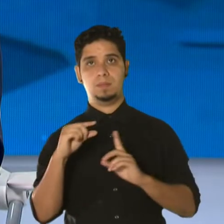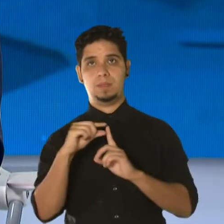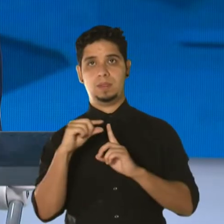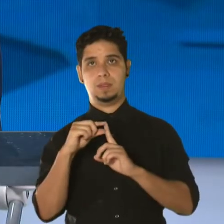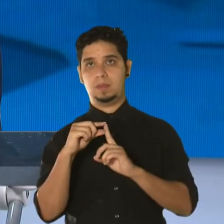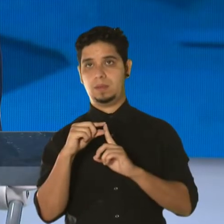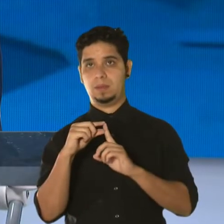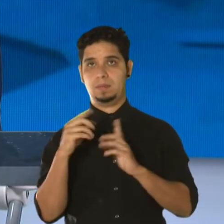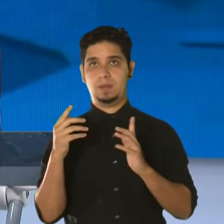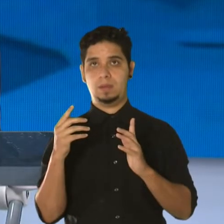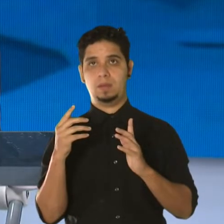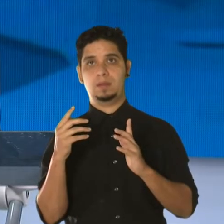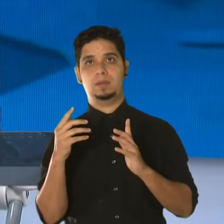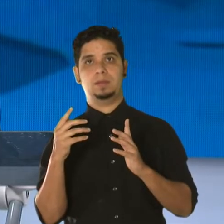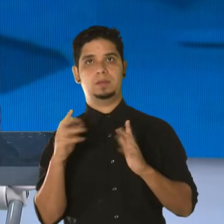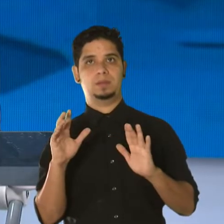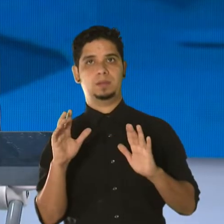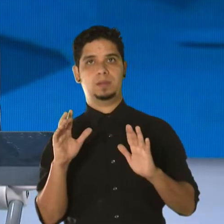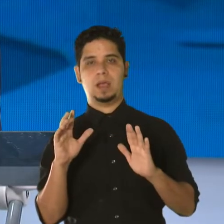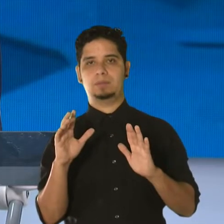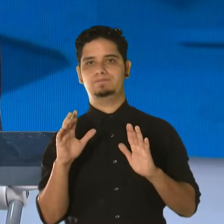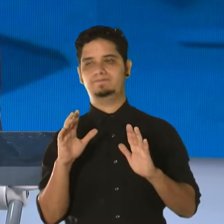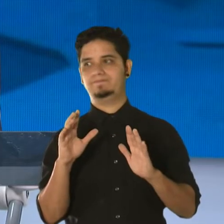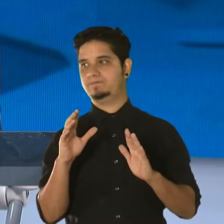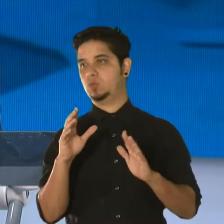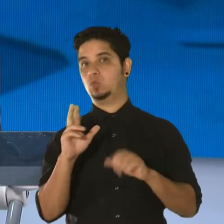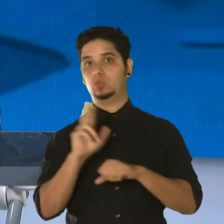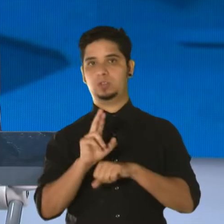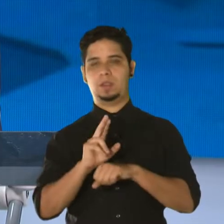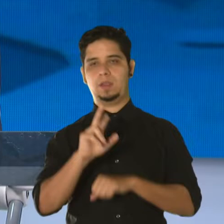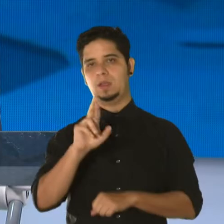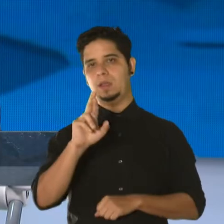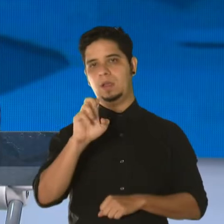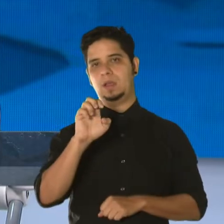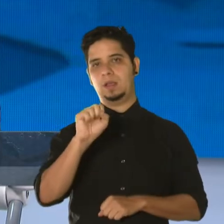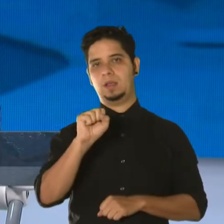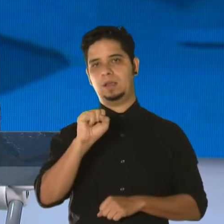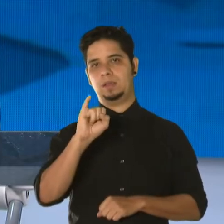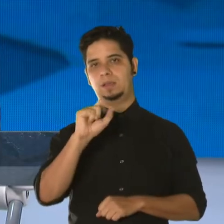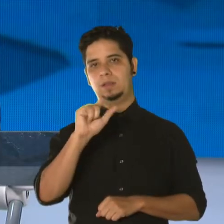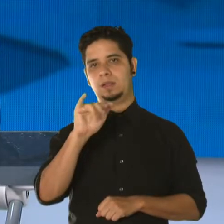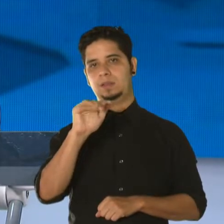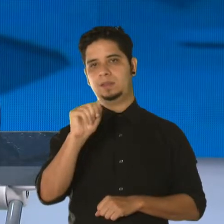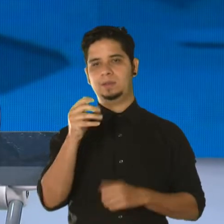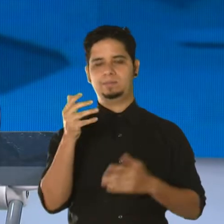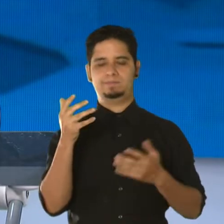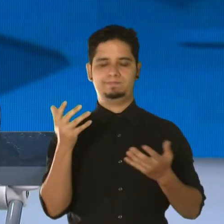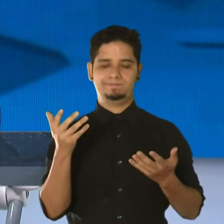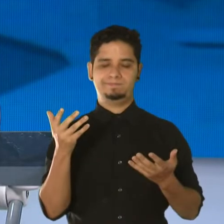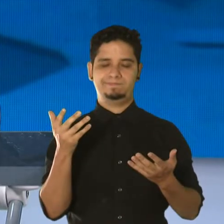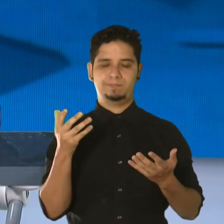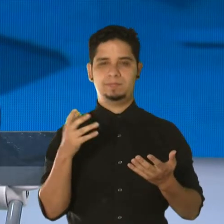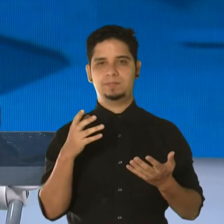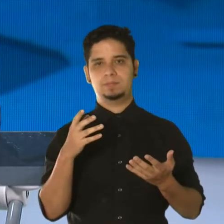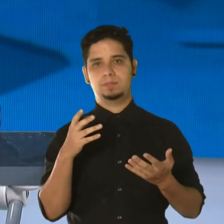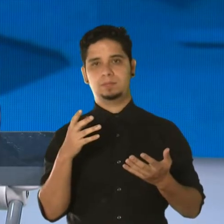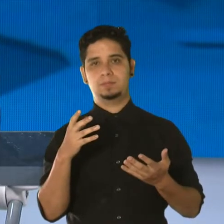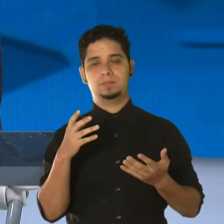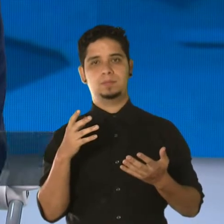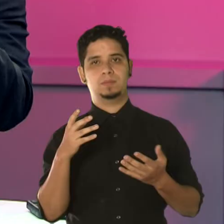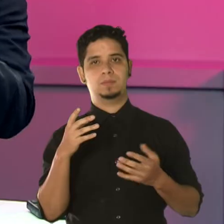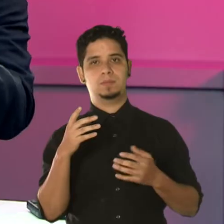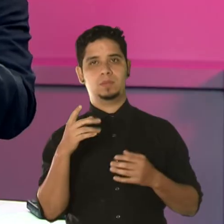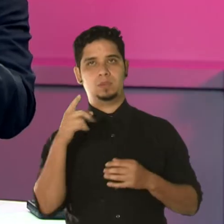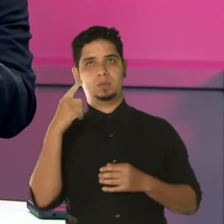tan abatida, ¿no? Resiliencia y ser resiliente. Pero obviamente Puerto Rico y Yo antes pensaba que